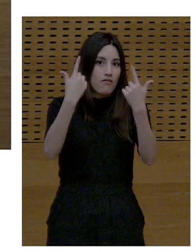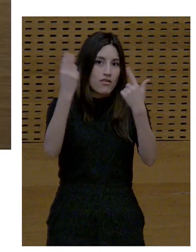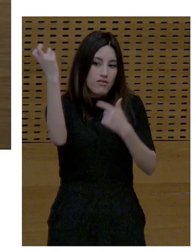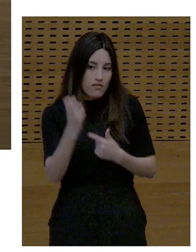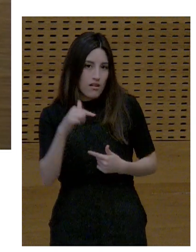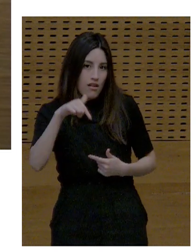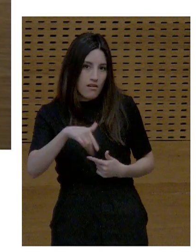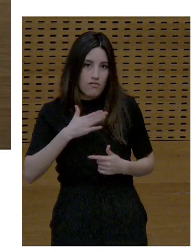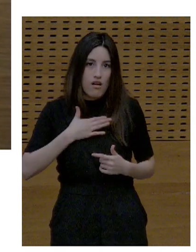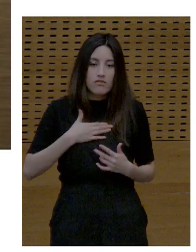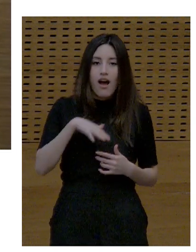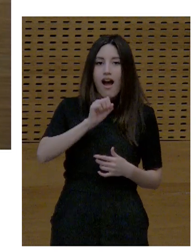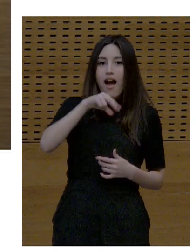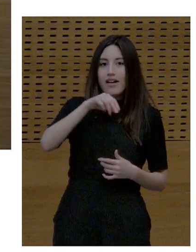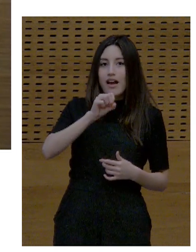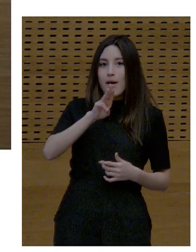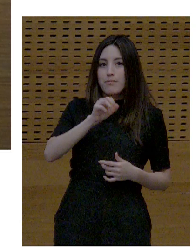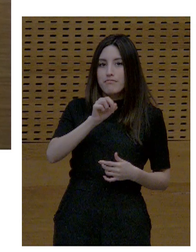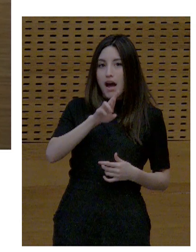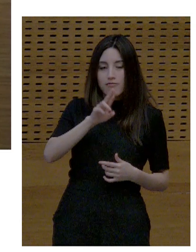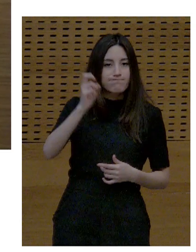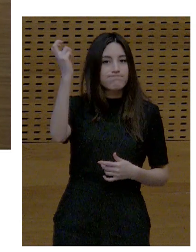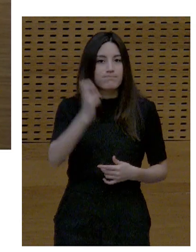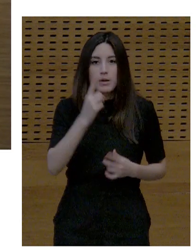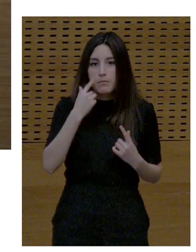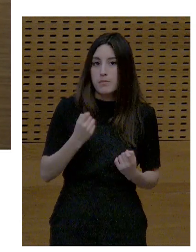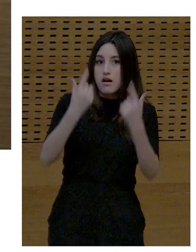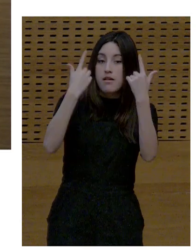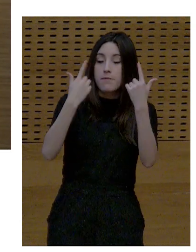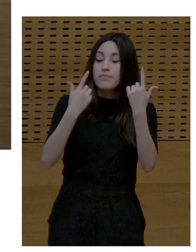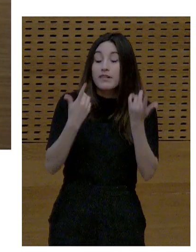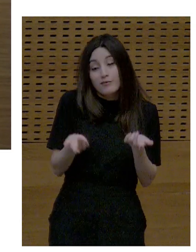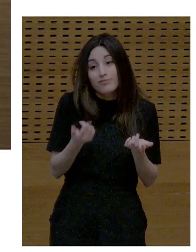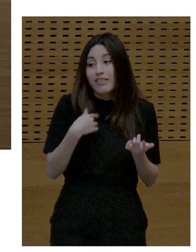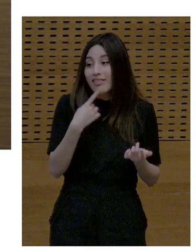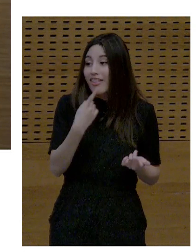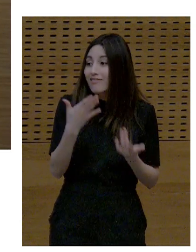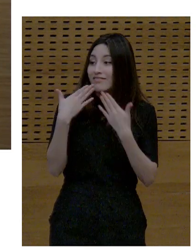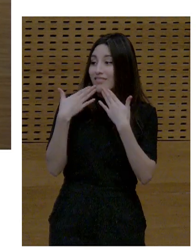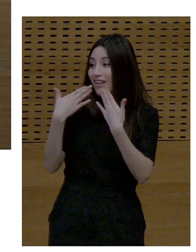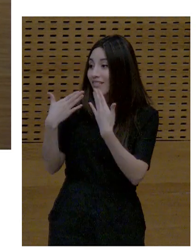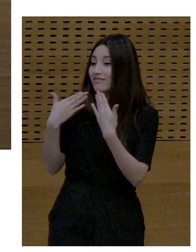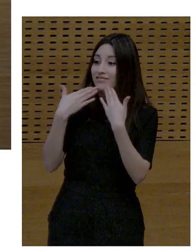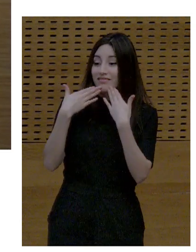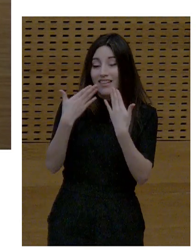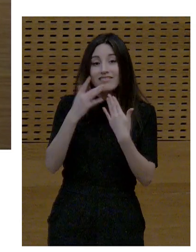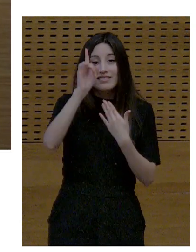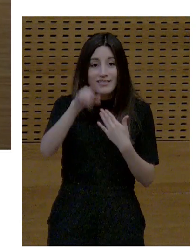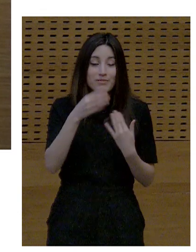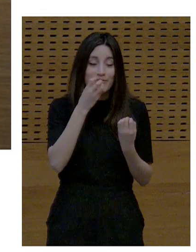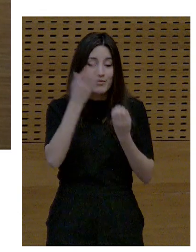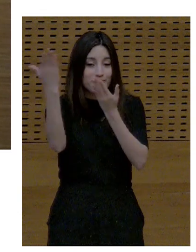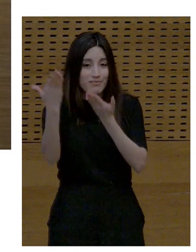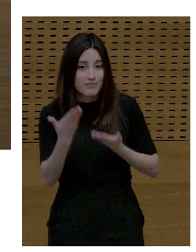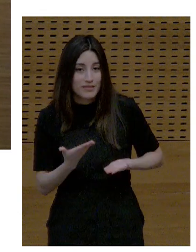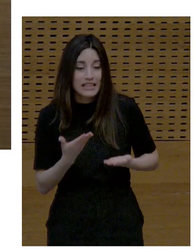ANAPAR. Entonces, bueno, lo único que puedo decir es que muchas gracias por venir, que bienvenida. Y